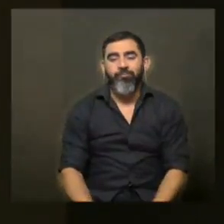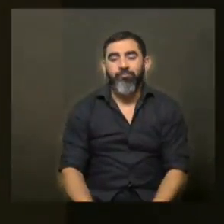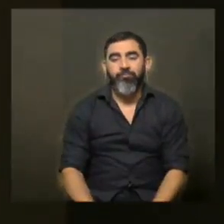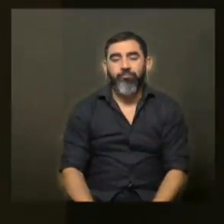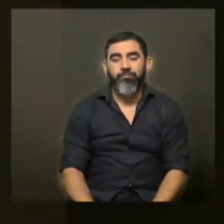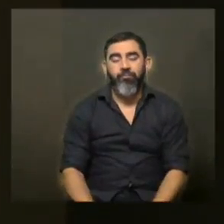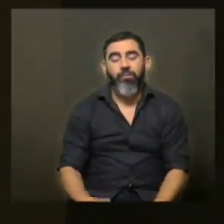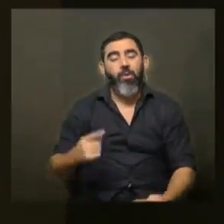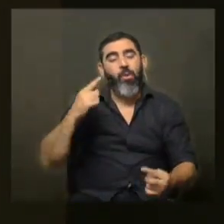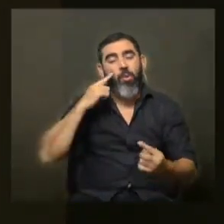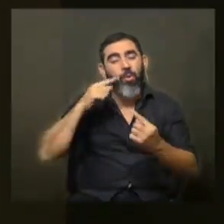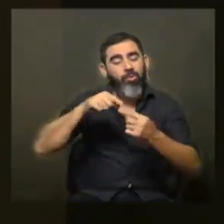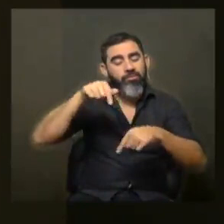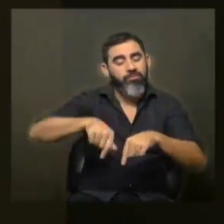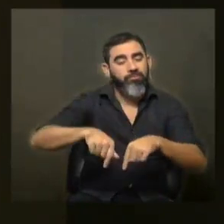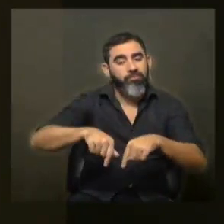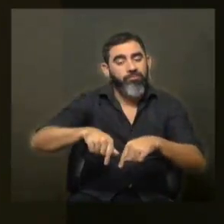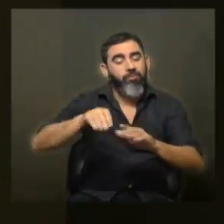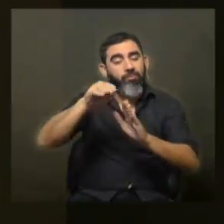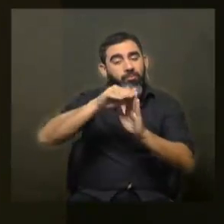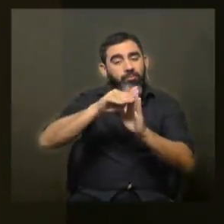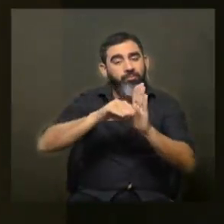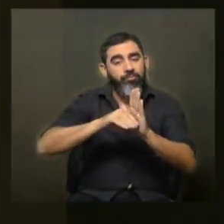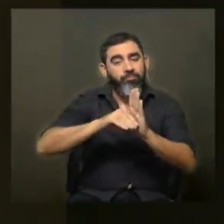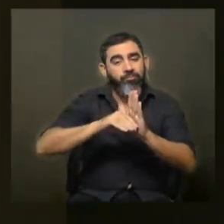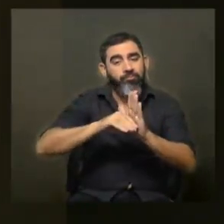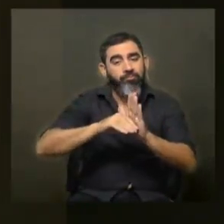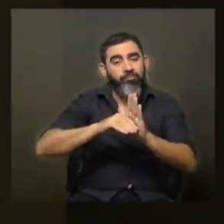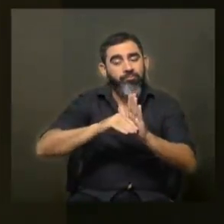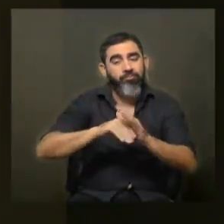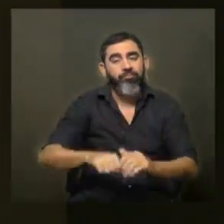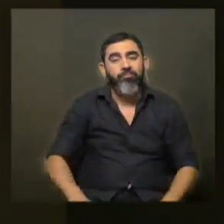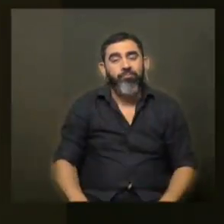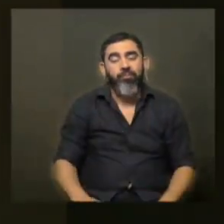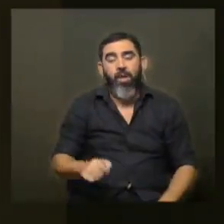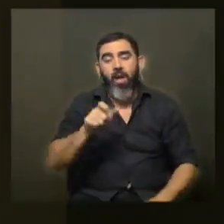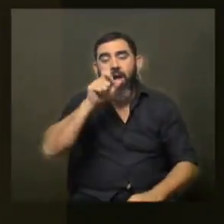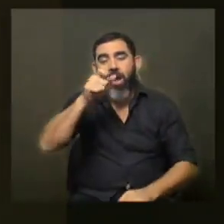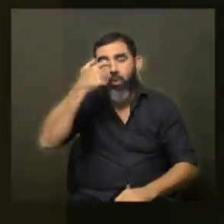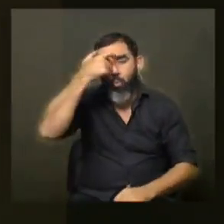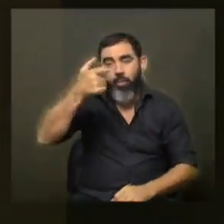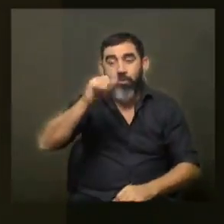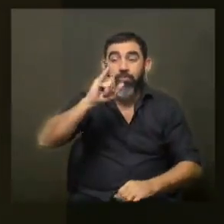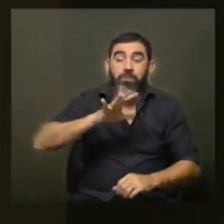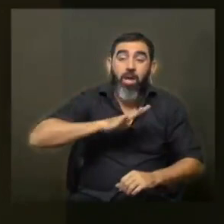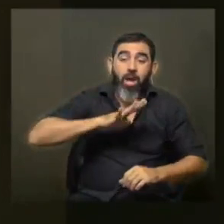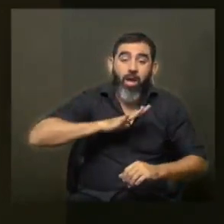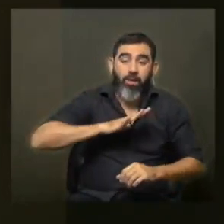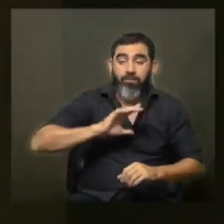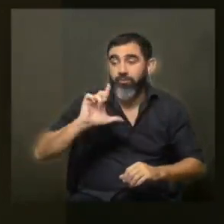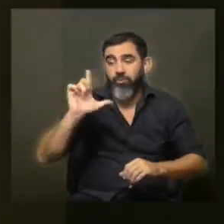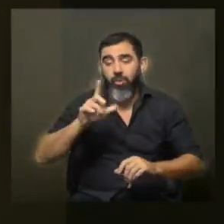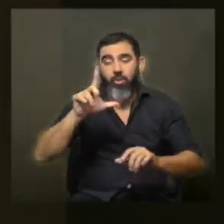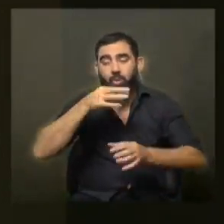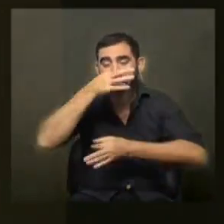esta sección es, del programa es, darle un fundamento científico, si lo tiene, y si no lo tiene,